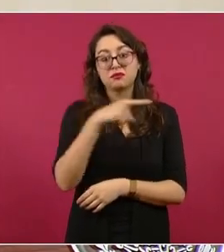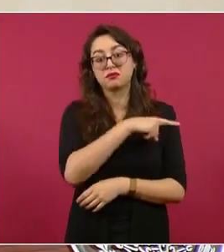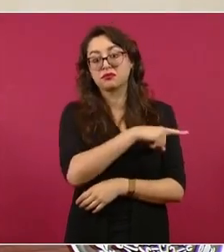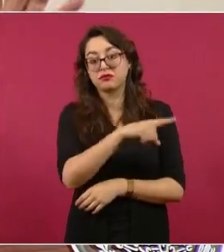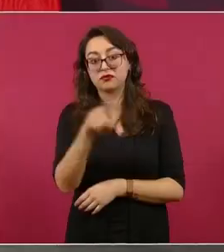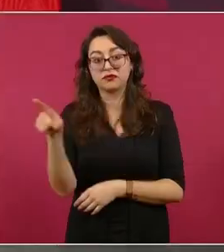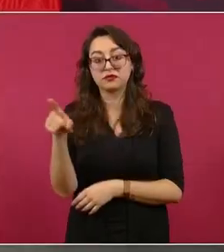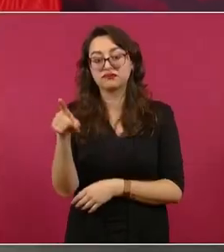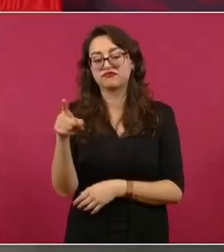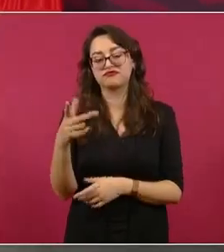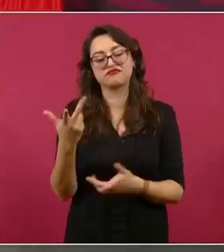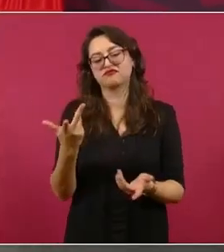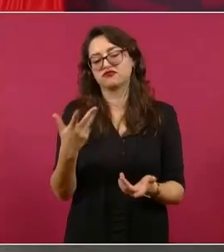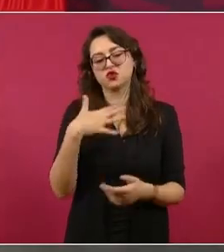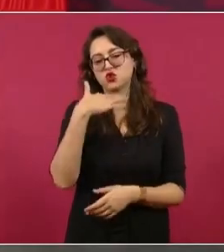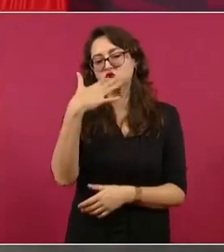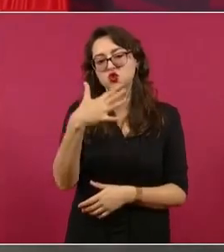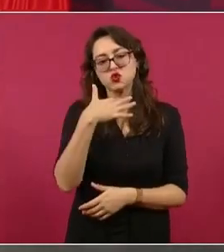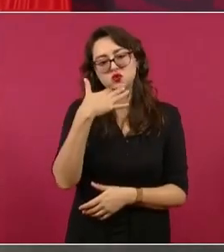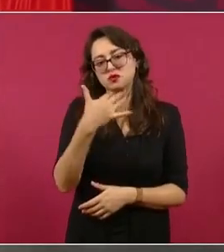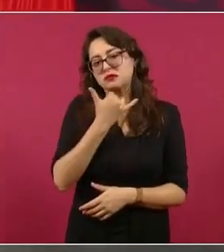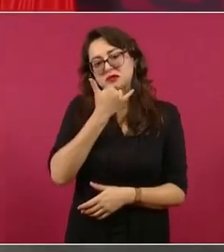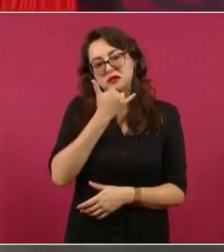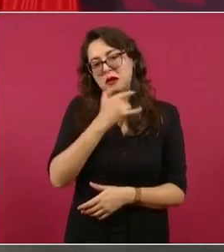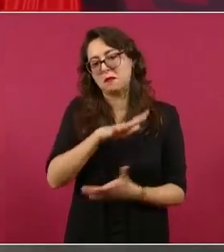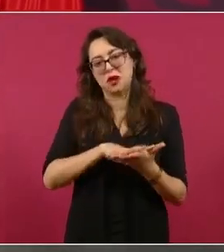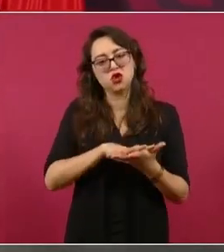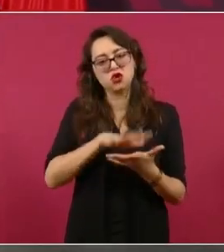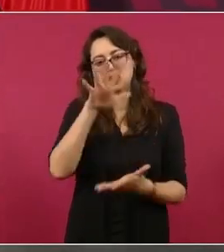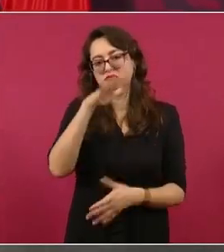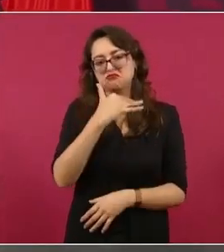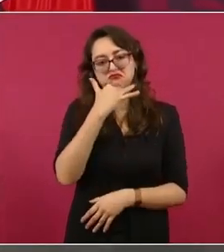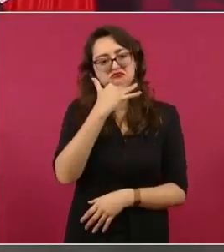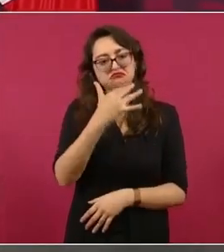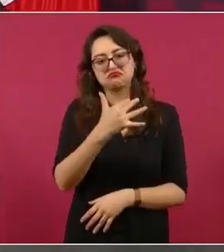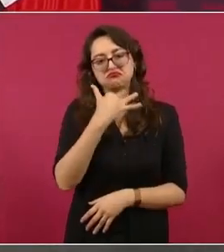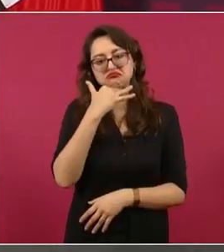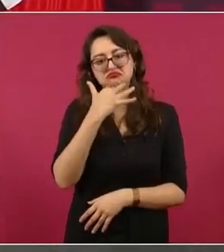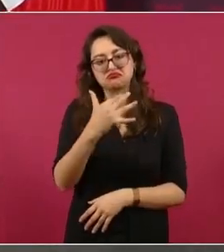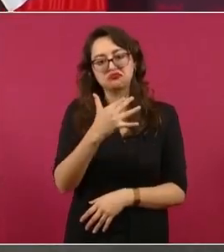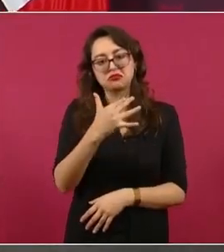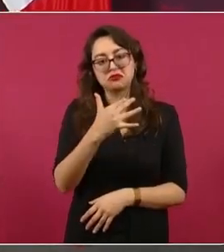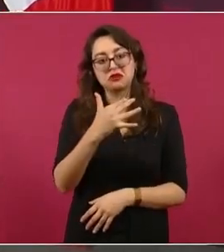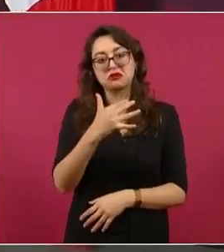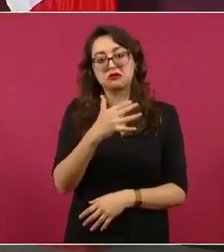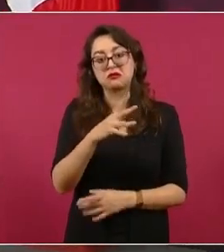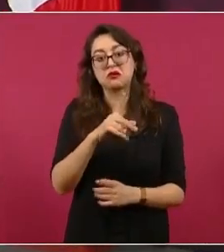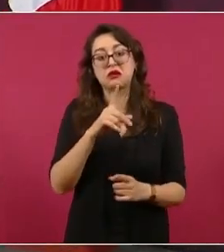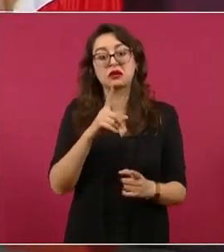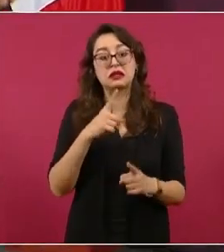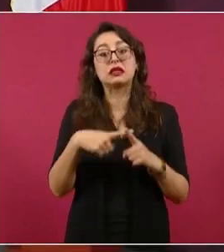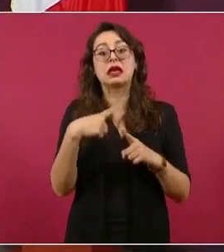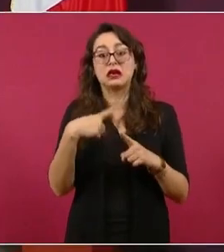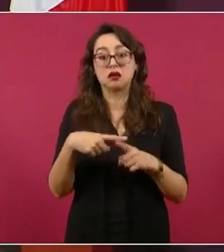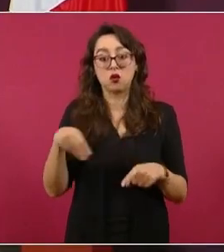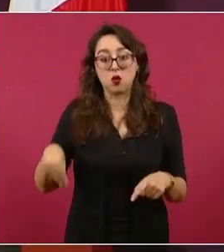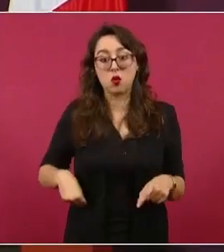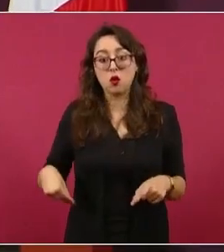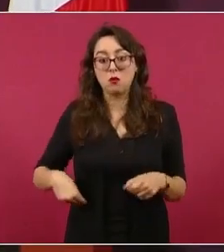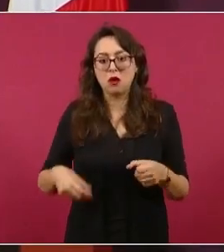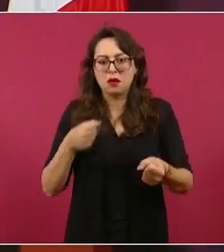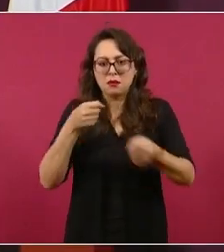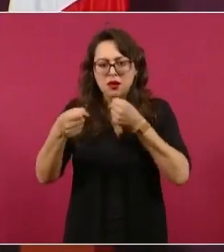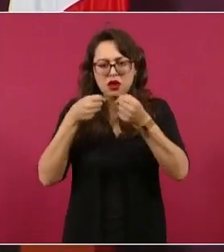y también no olvidemos de que se trata de los dueños de los medios, no de los periodistas,